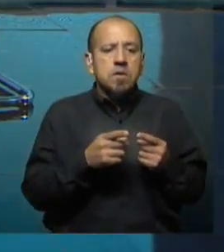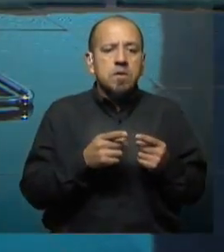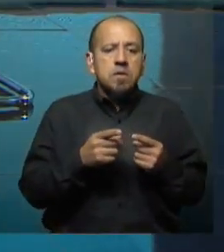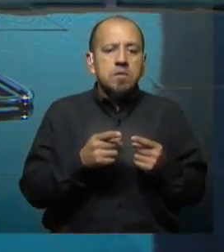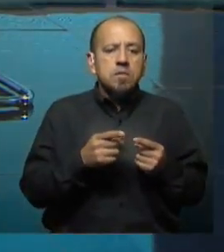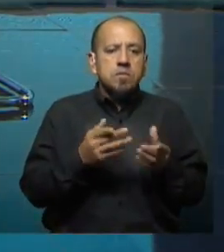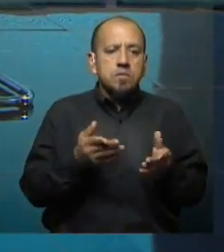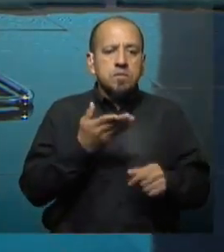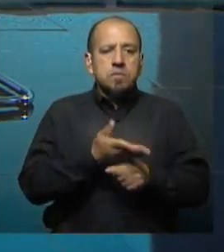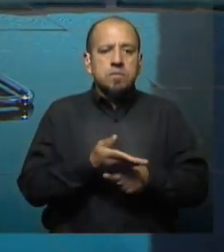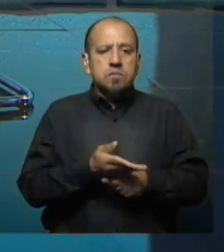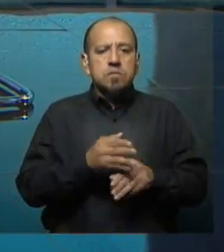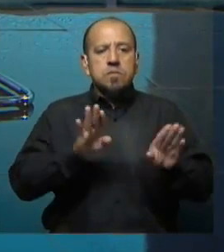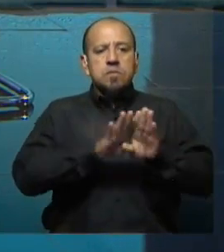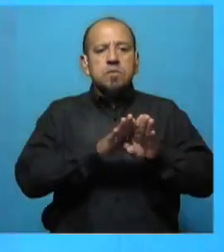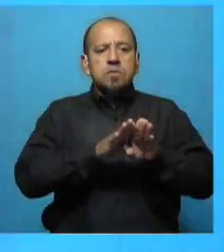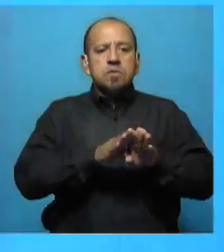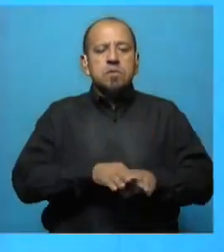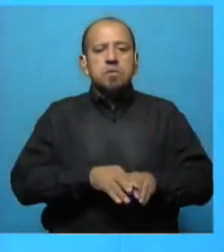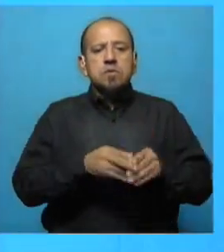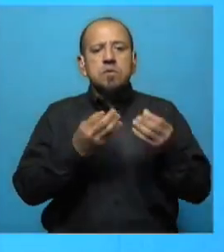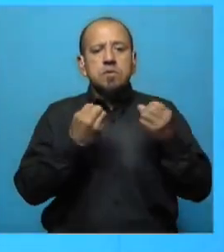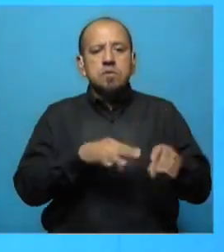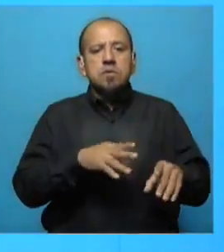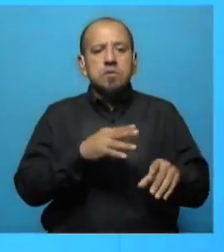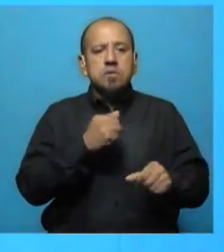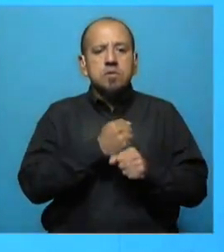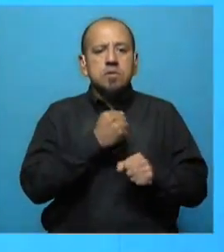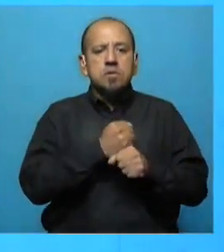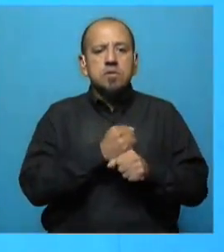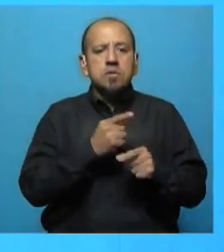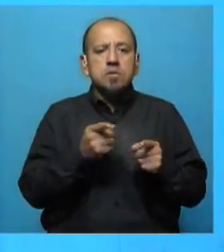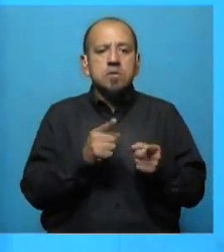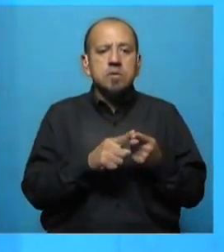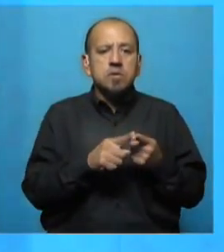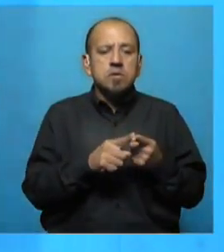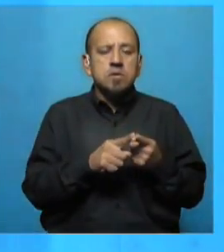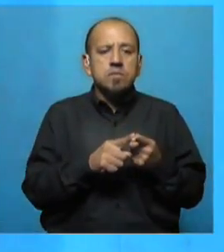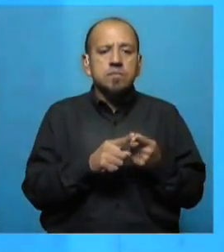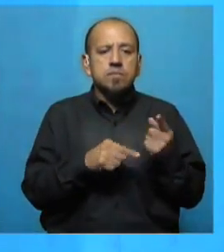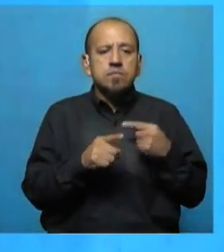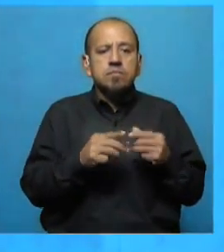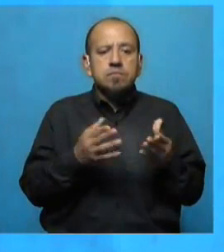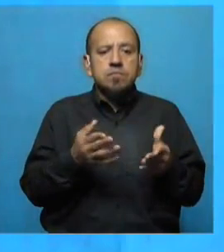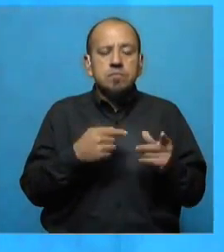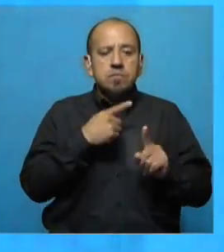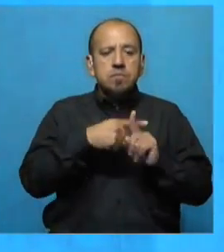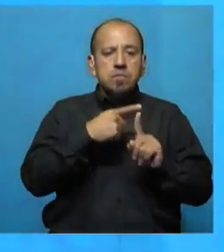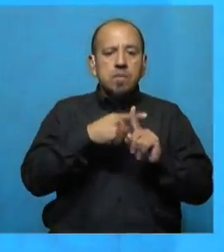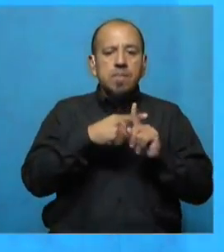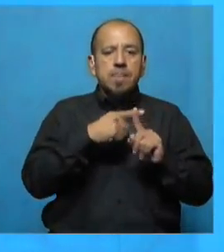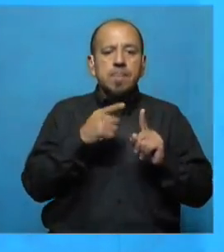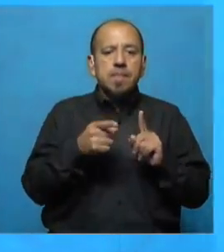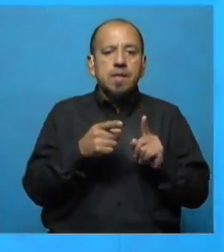pedir que cierren un lugar que se pierdan fuente de trabajo esa es una ordinaría es este no le encuentro La parte positiva o